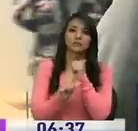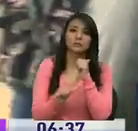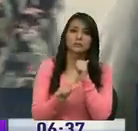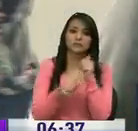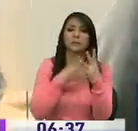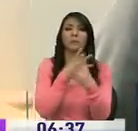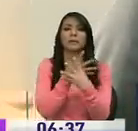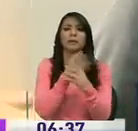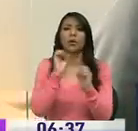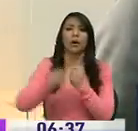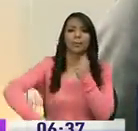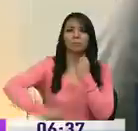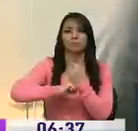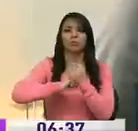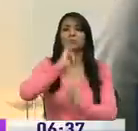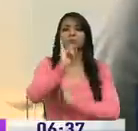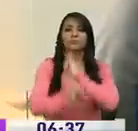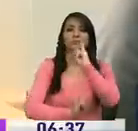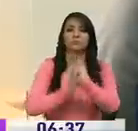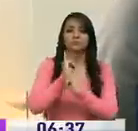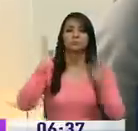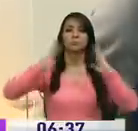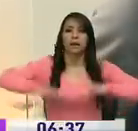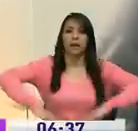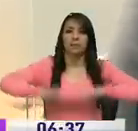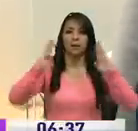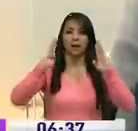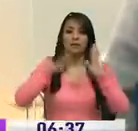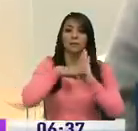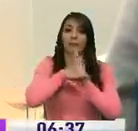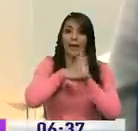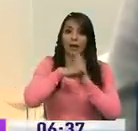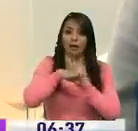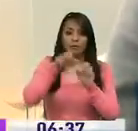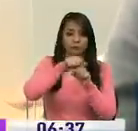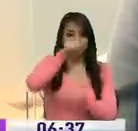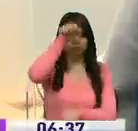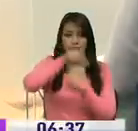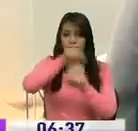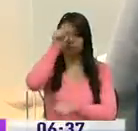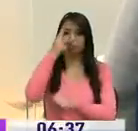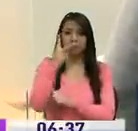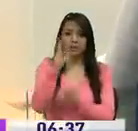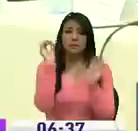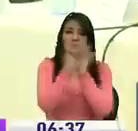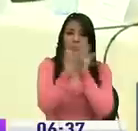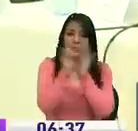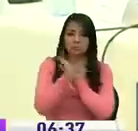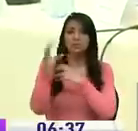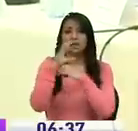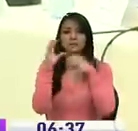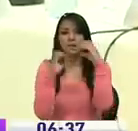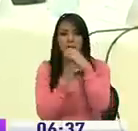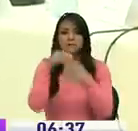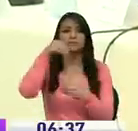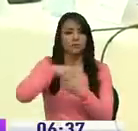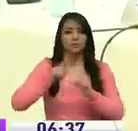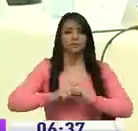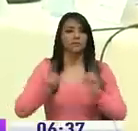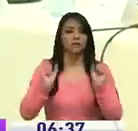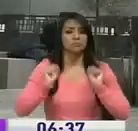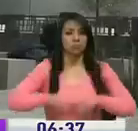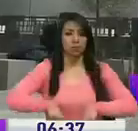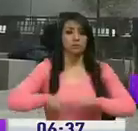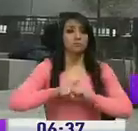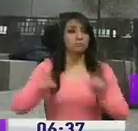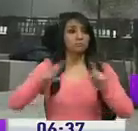internacional a Panamá abrir estas cuentas y ver las transferencias los depósitos los movimientos pero acá dejan en claro que si tras la